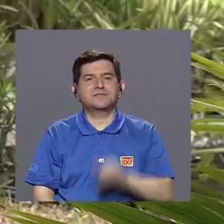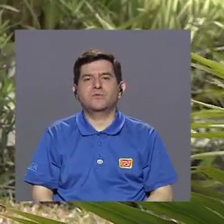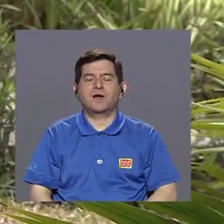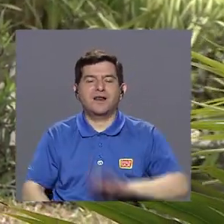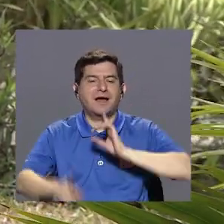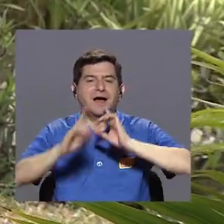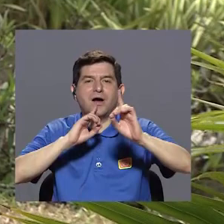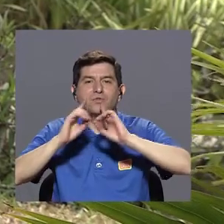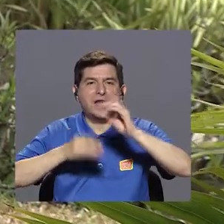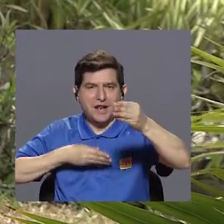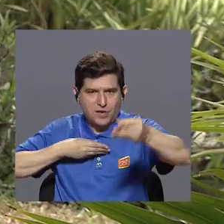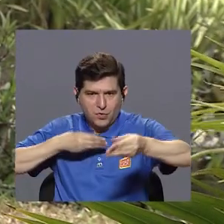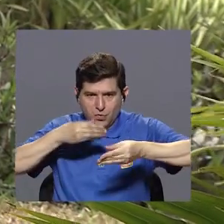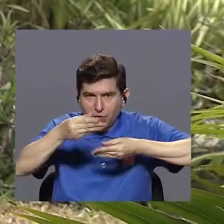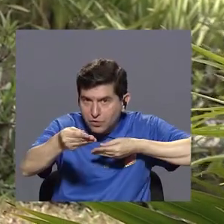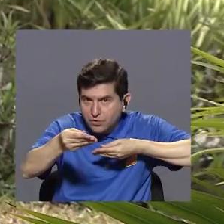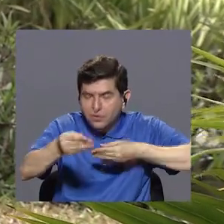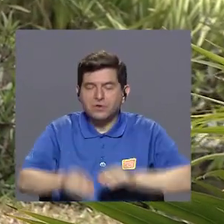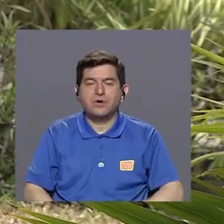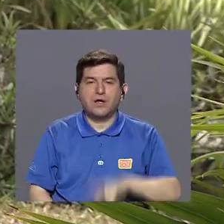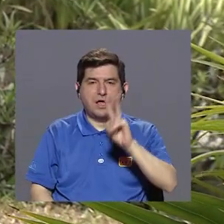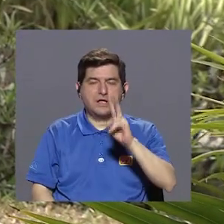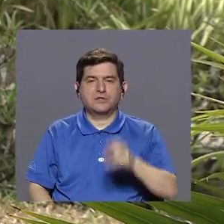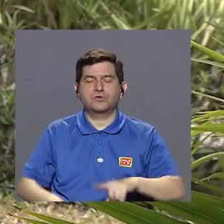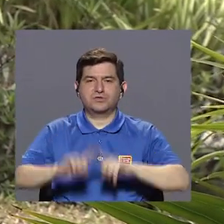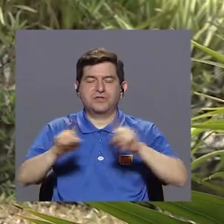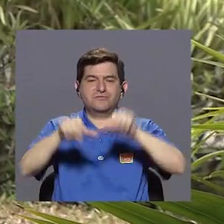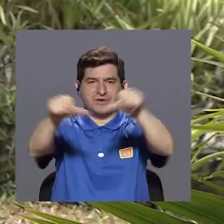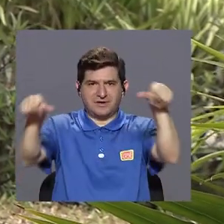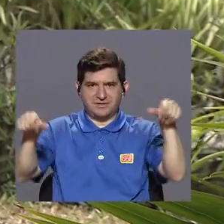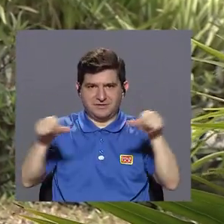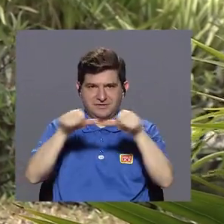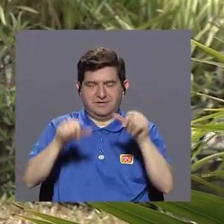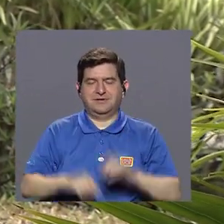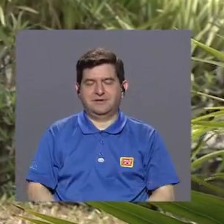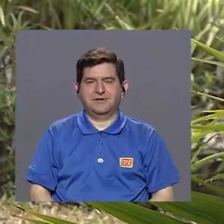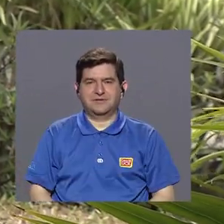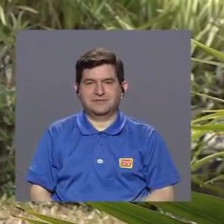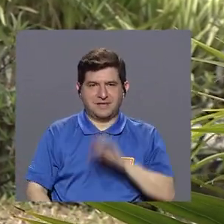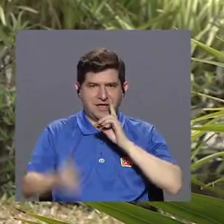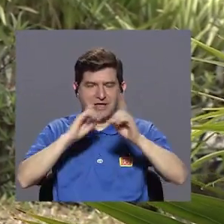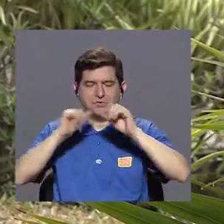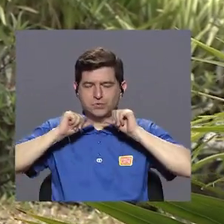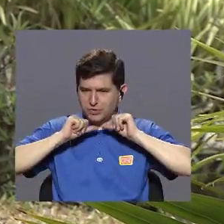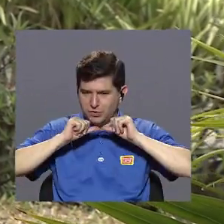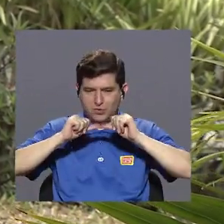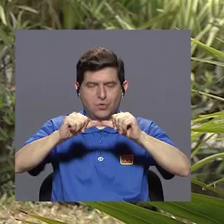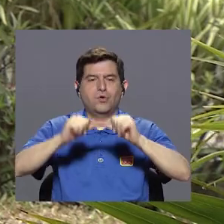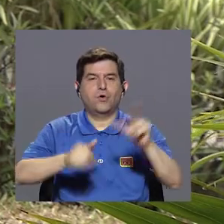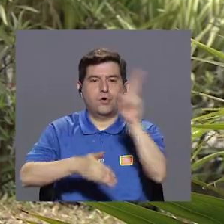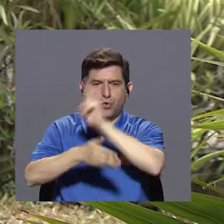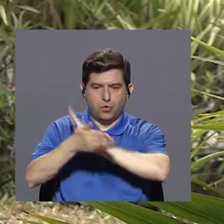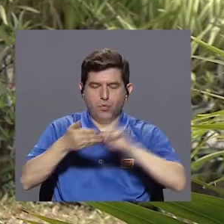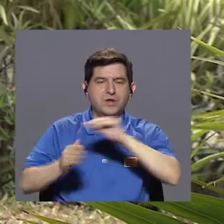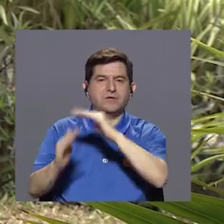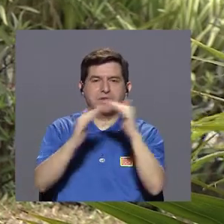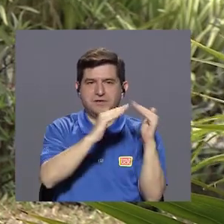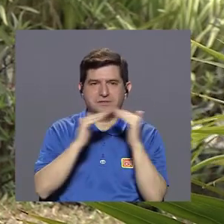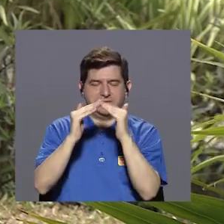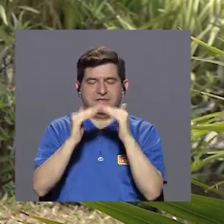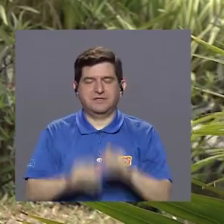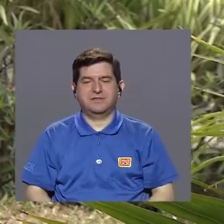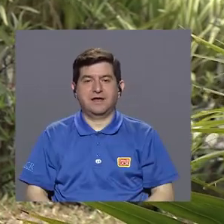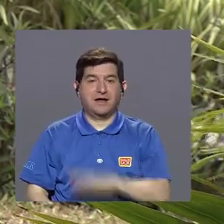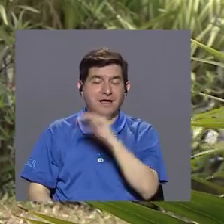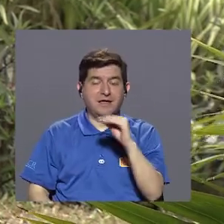es un diálogo en dos líneas, ¿ya? Uh-huh. Es un diálogo permanente de la universidad con las comunidades